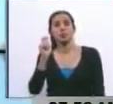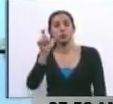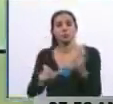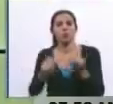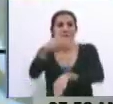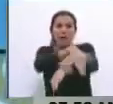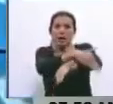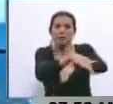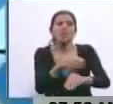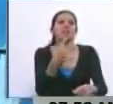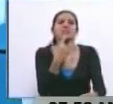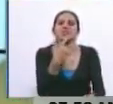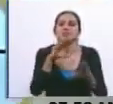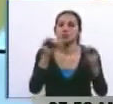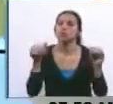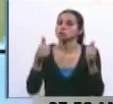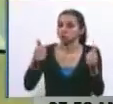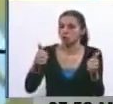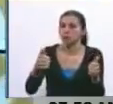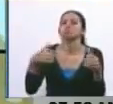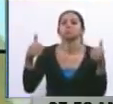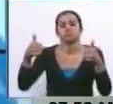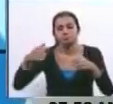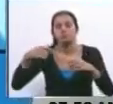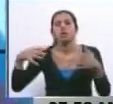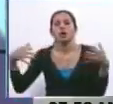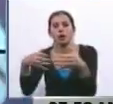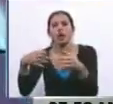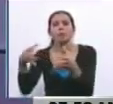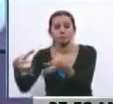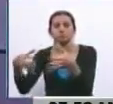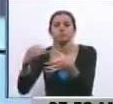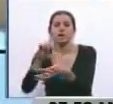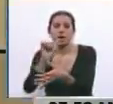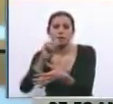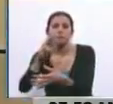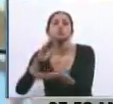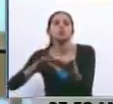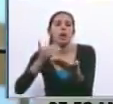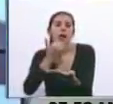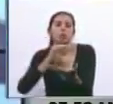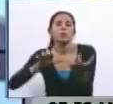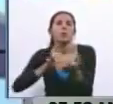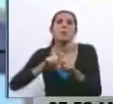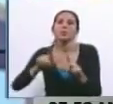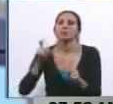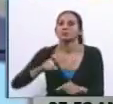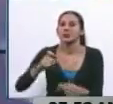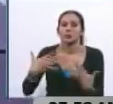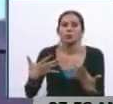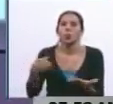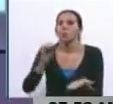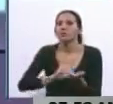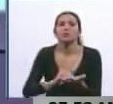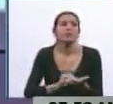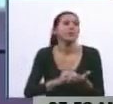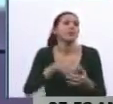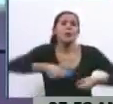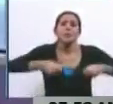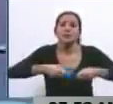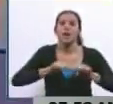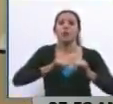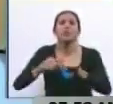calle que dicen, chévere, el tema de los CLAS ha solucionado coyunturalmente el tema, pero necesitamos volver a ver los alimentos en los